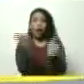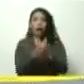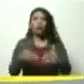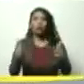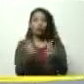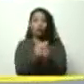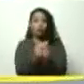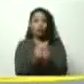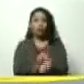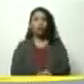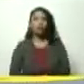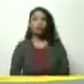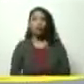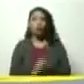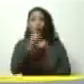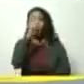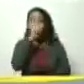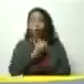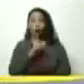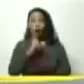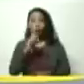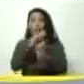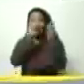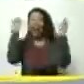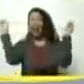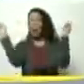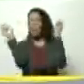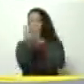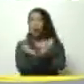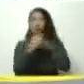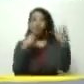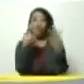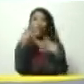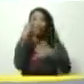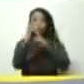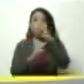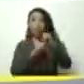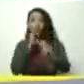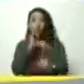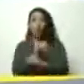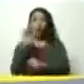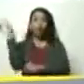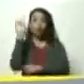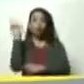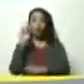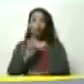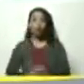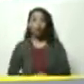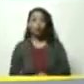en un año un cambio ahí estuve en la feria internacional de Venezuela